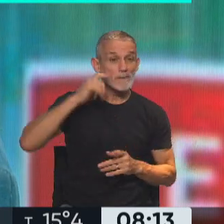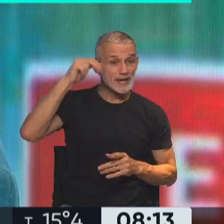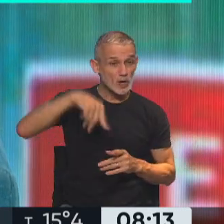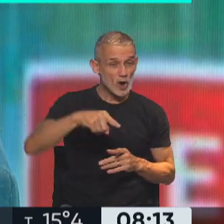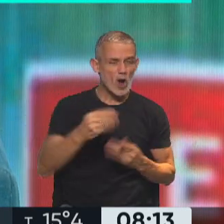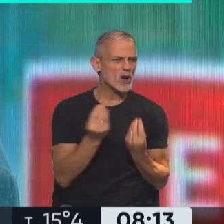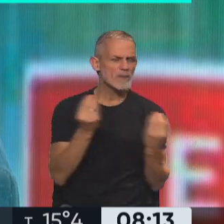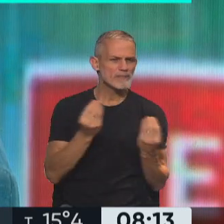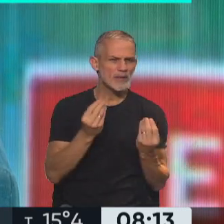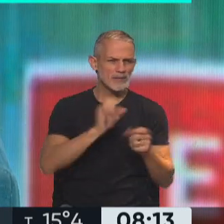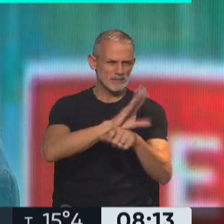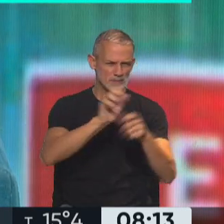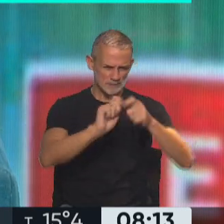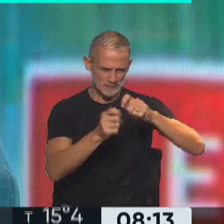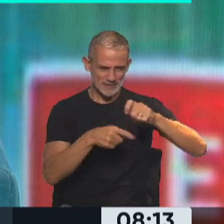es que da